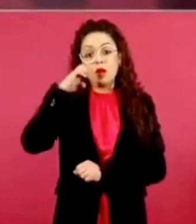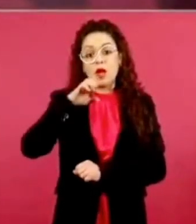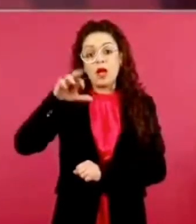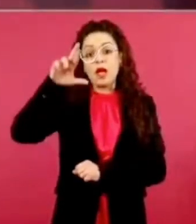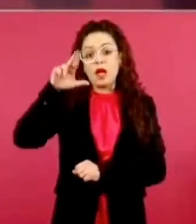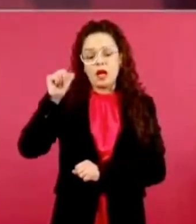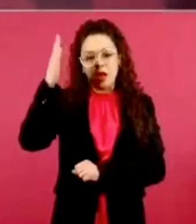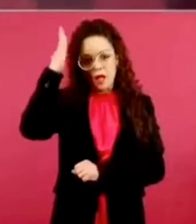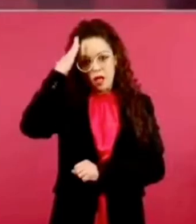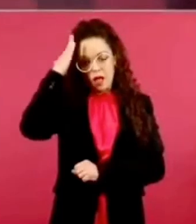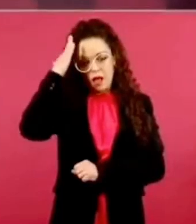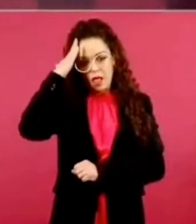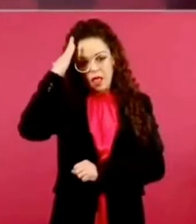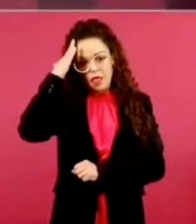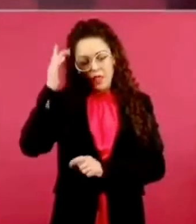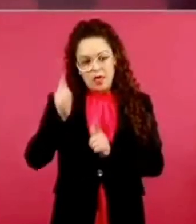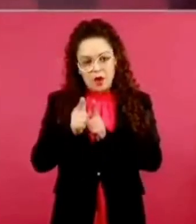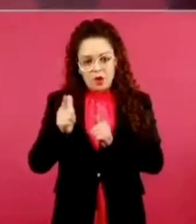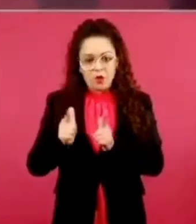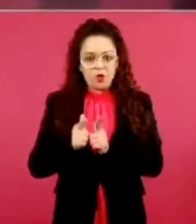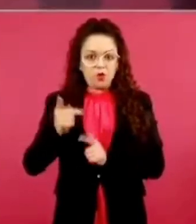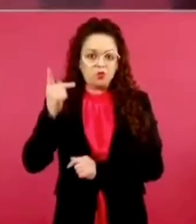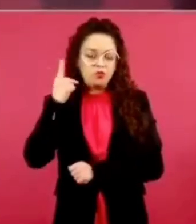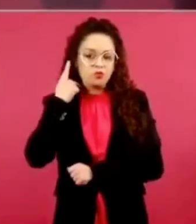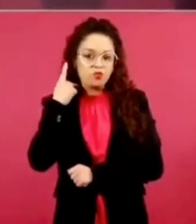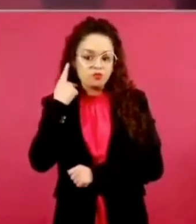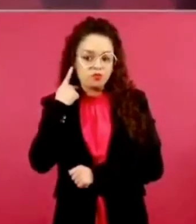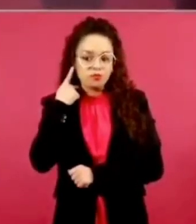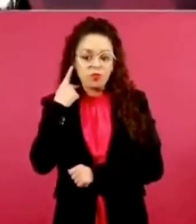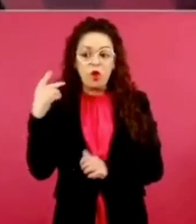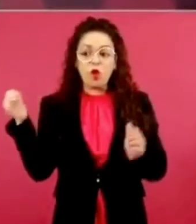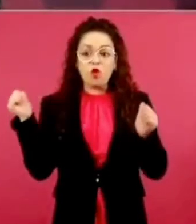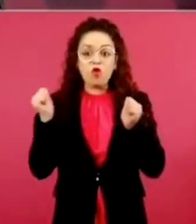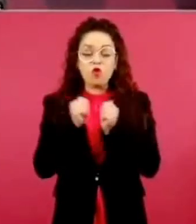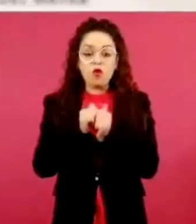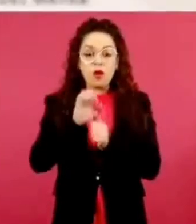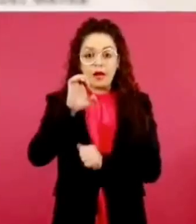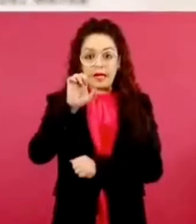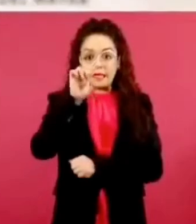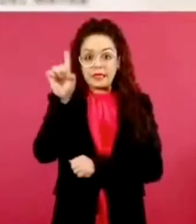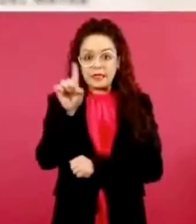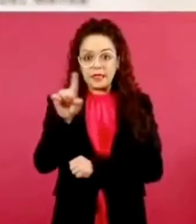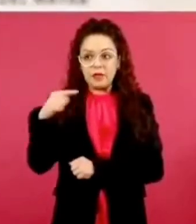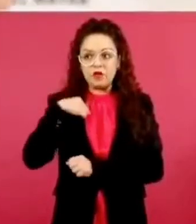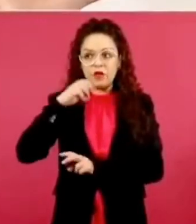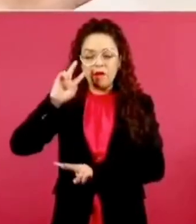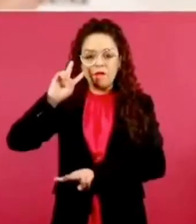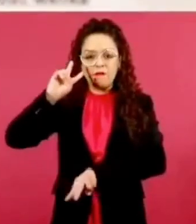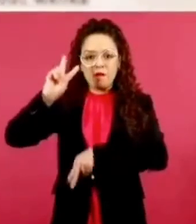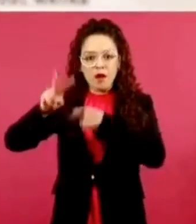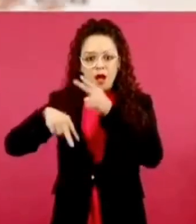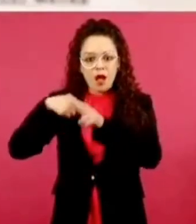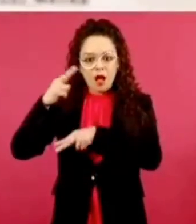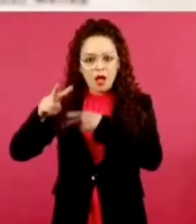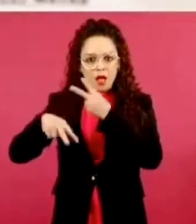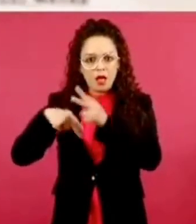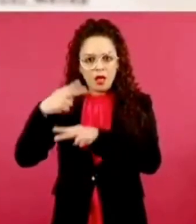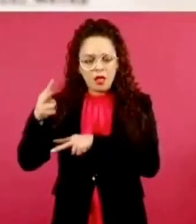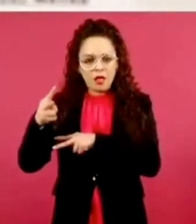partido y fui con Zedillo y escuchaba yo así como rumores.